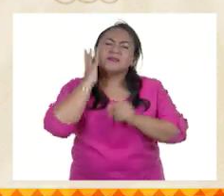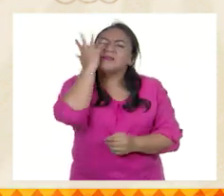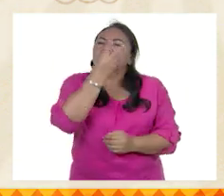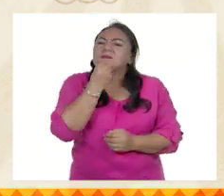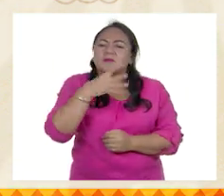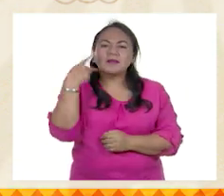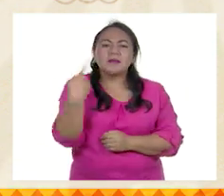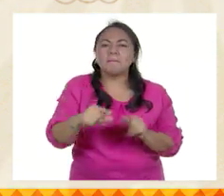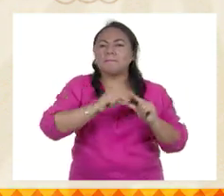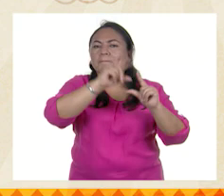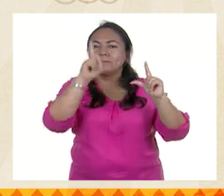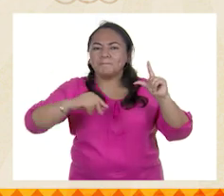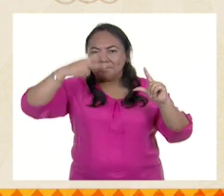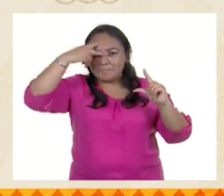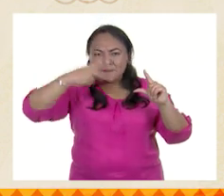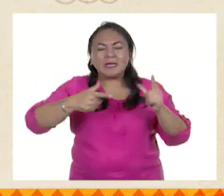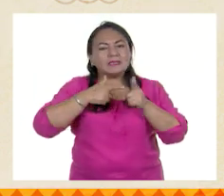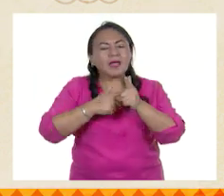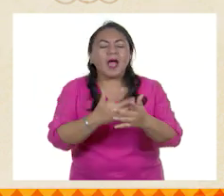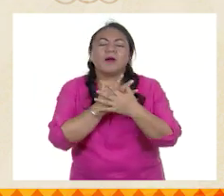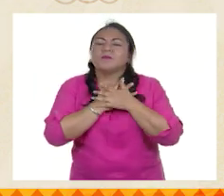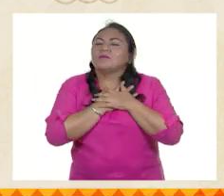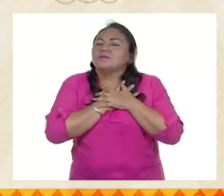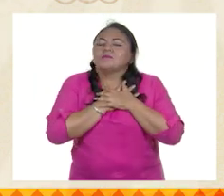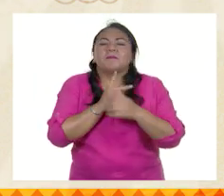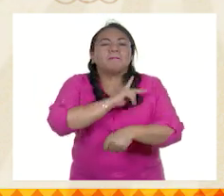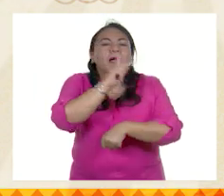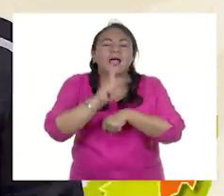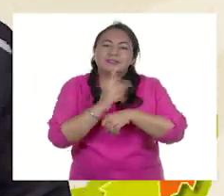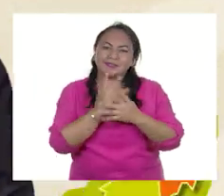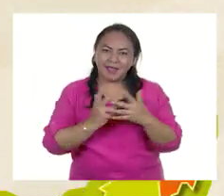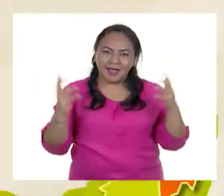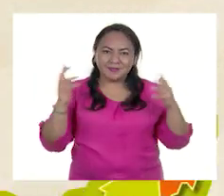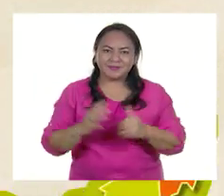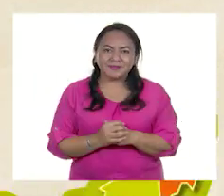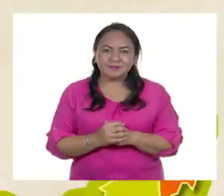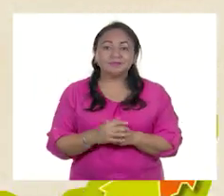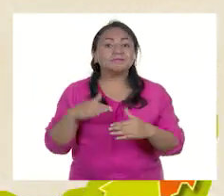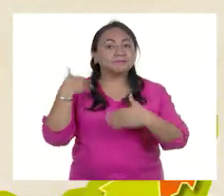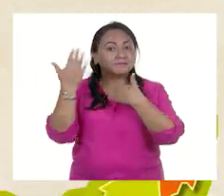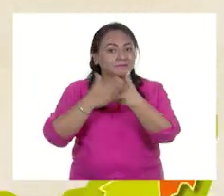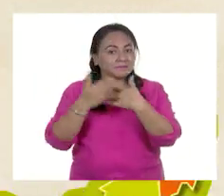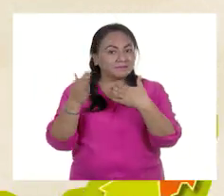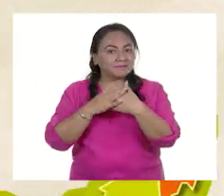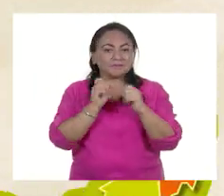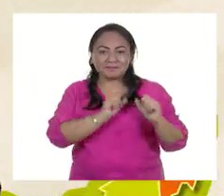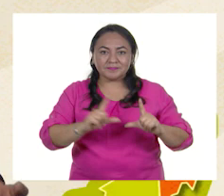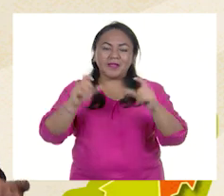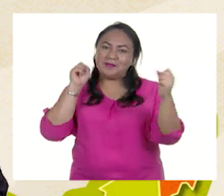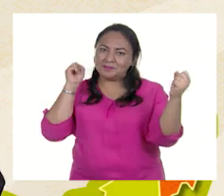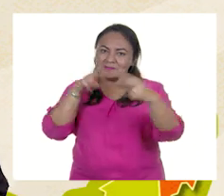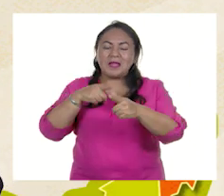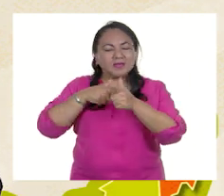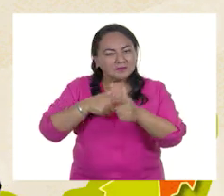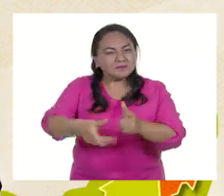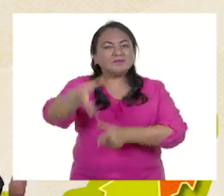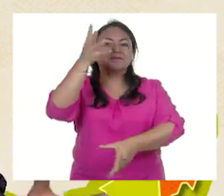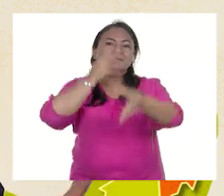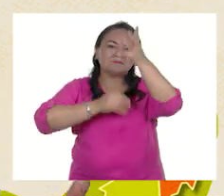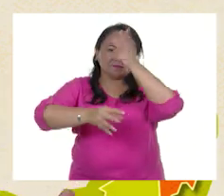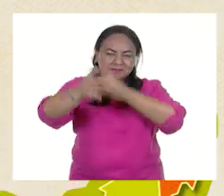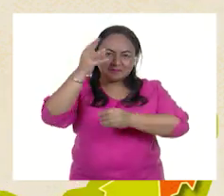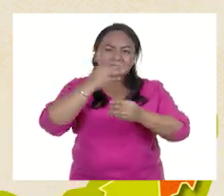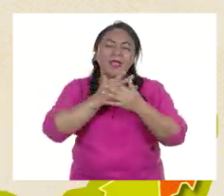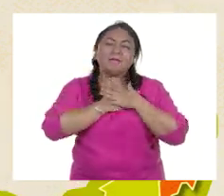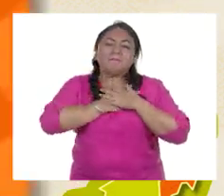de México para continuar amando a este gran país. Nos vemos en el próximo programa para seguir aprendiendo a